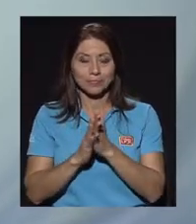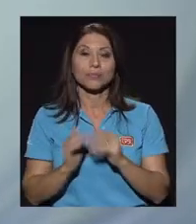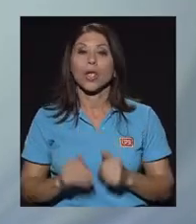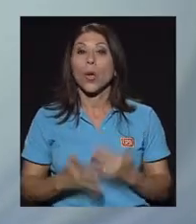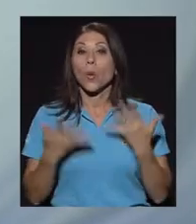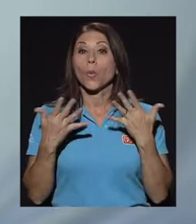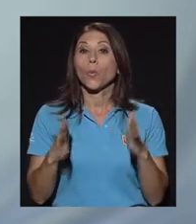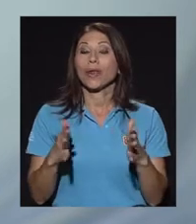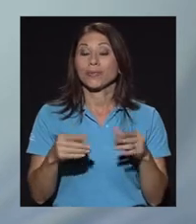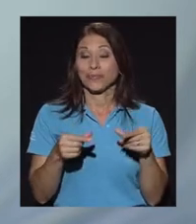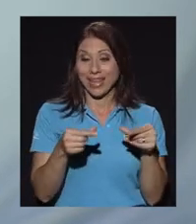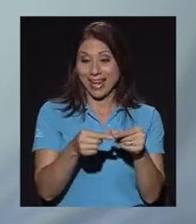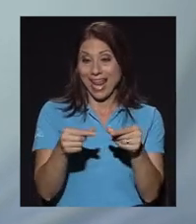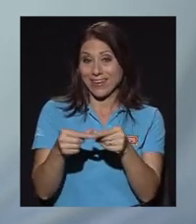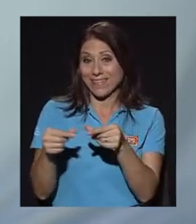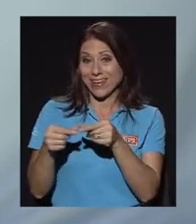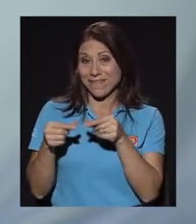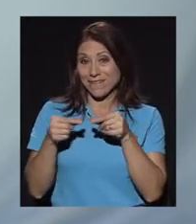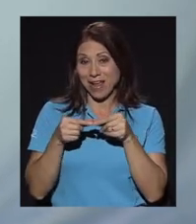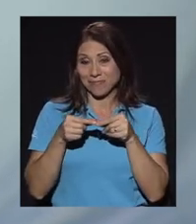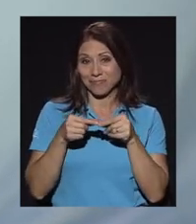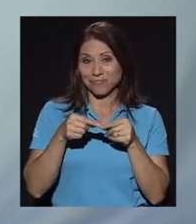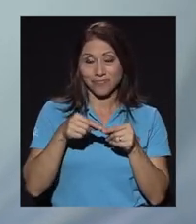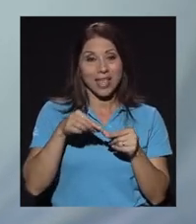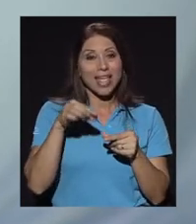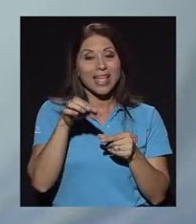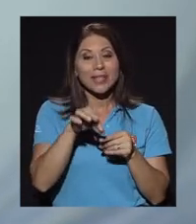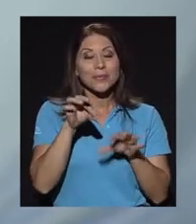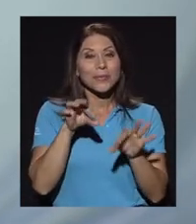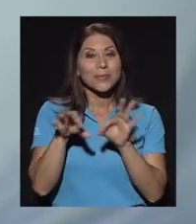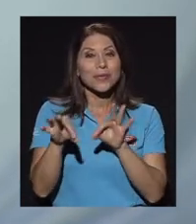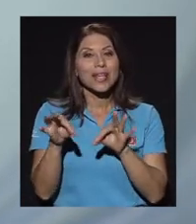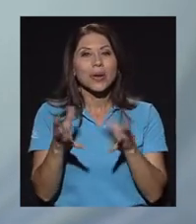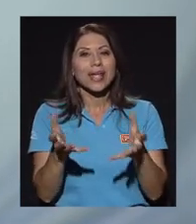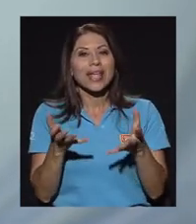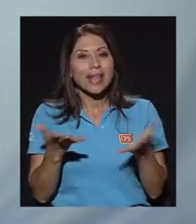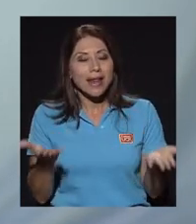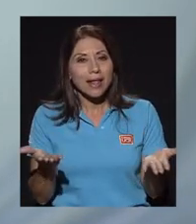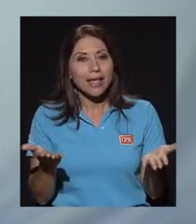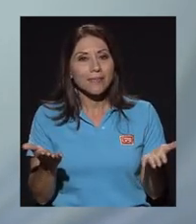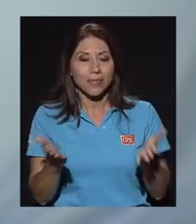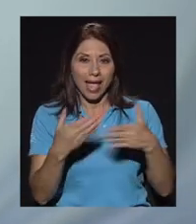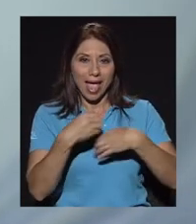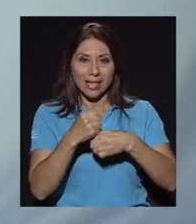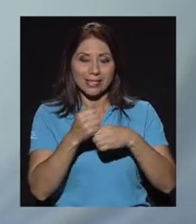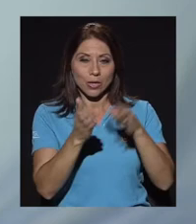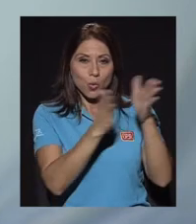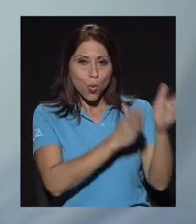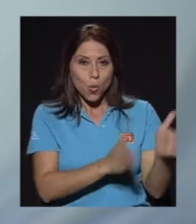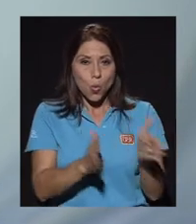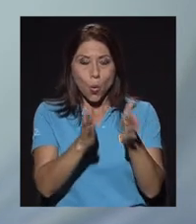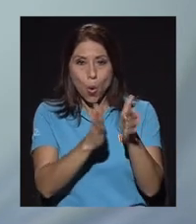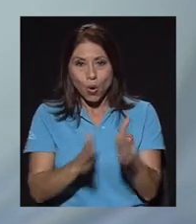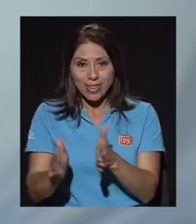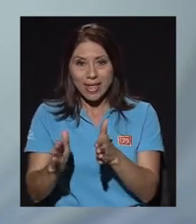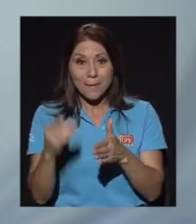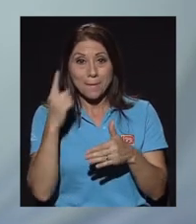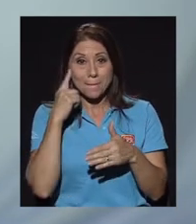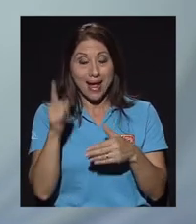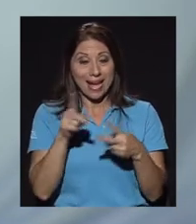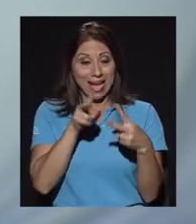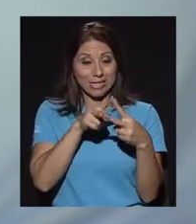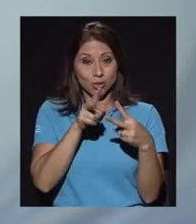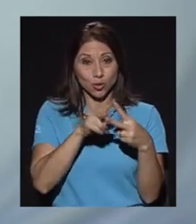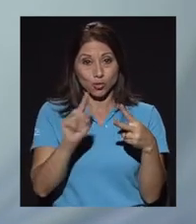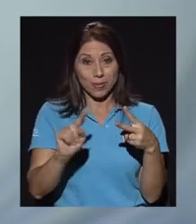Metodológicamente, la RIFA lo que buscaba era generar un orden para las dos primeras preguntas